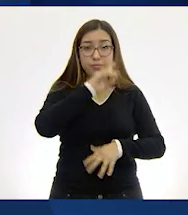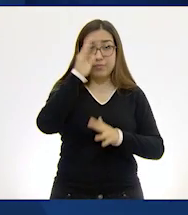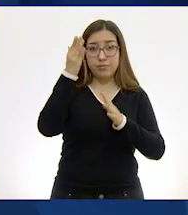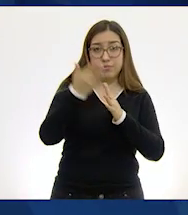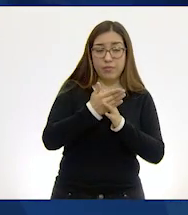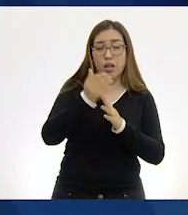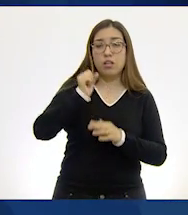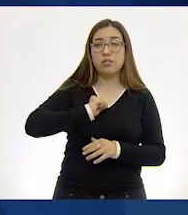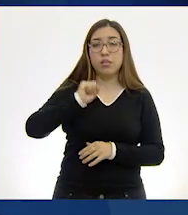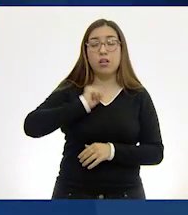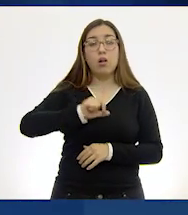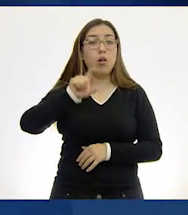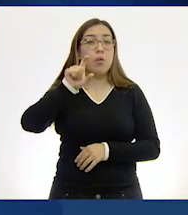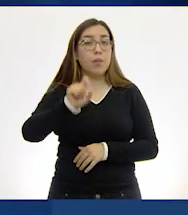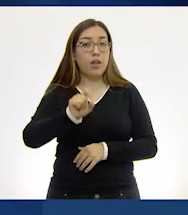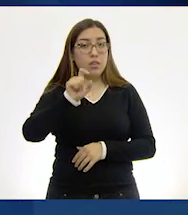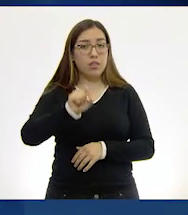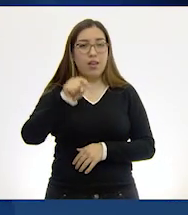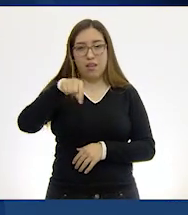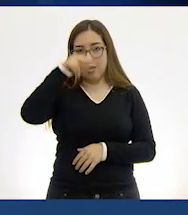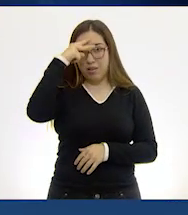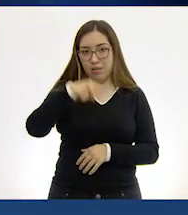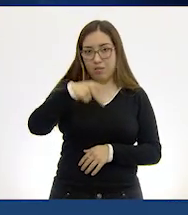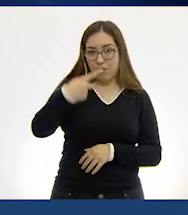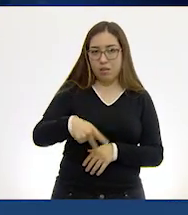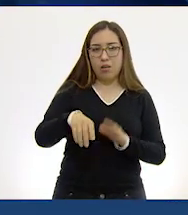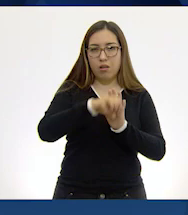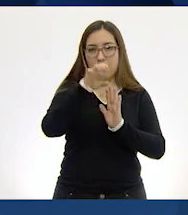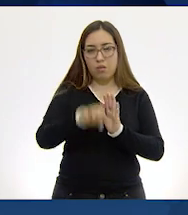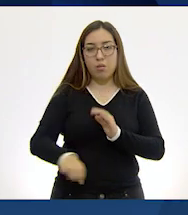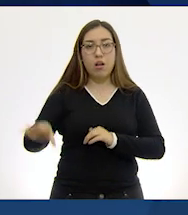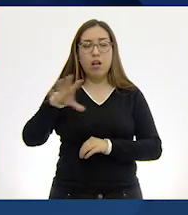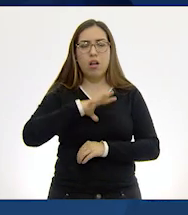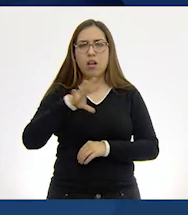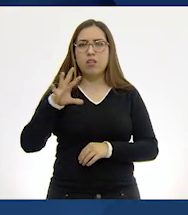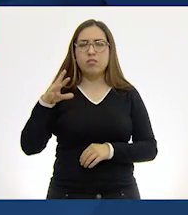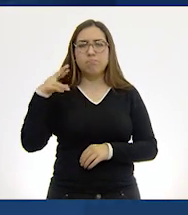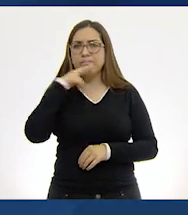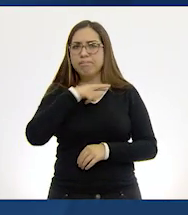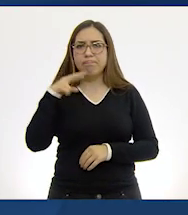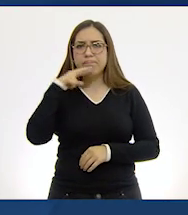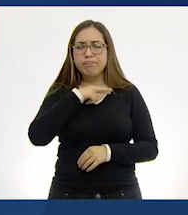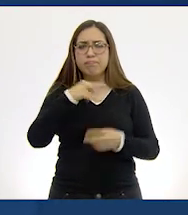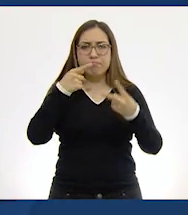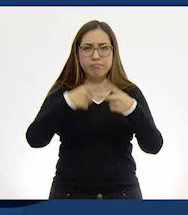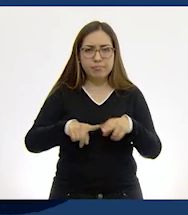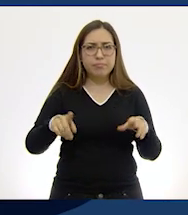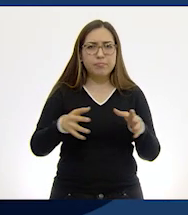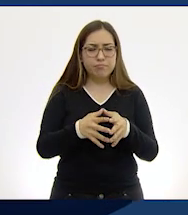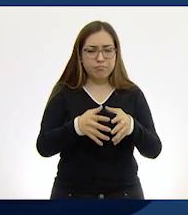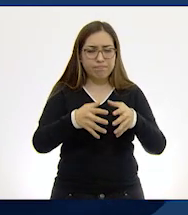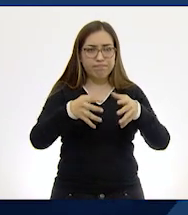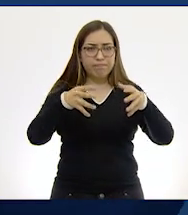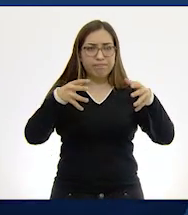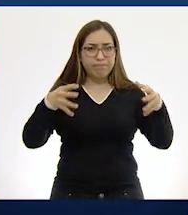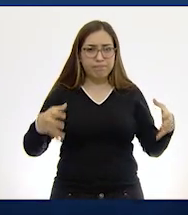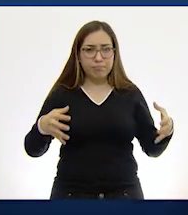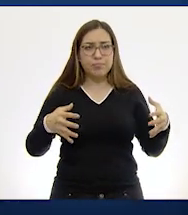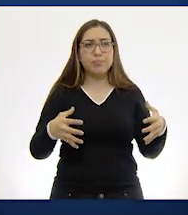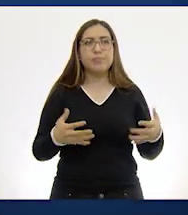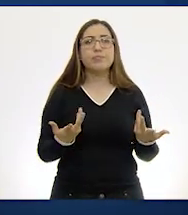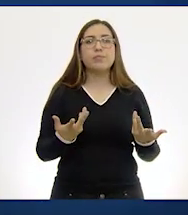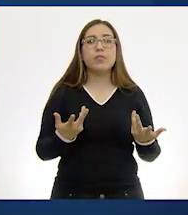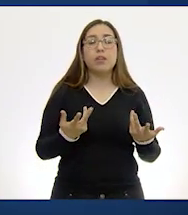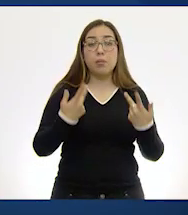siglo XX, por ejemplo en México, en donde hubo un acelere entre muy grande del incremento